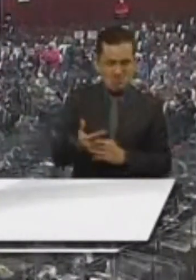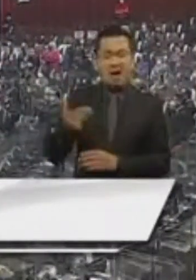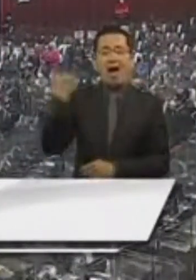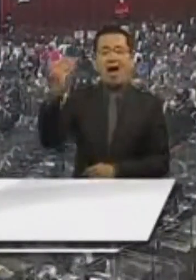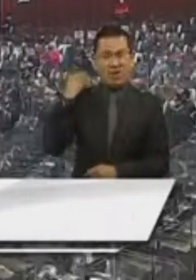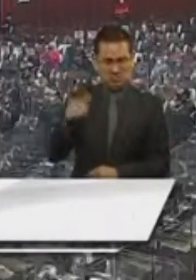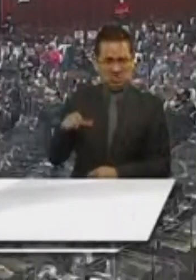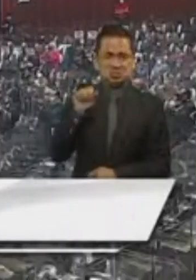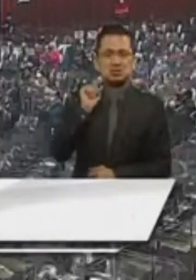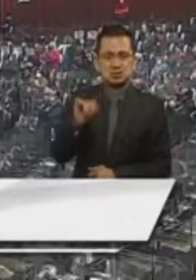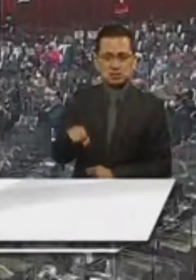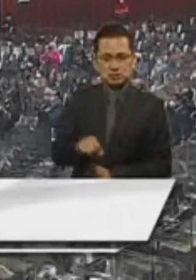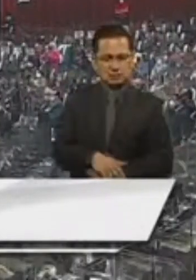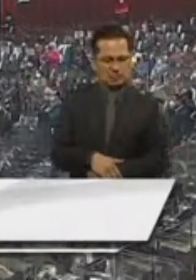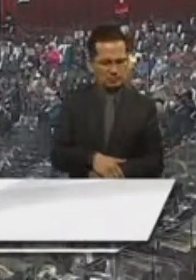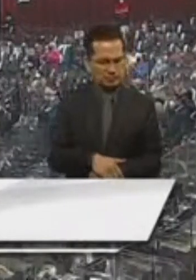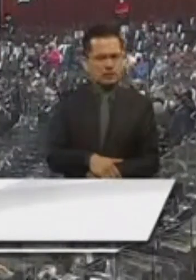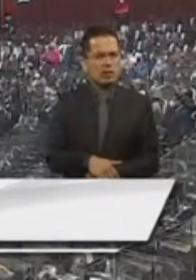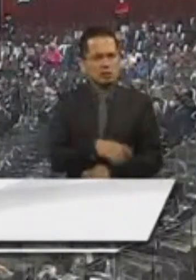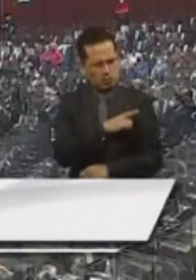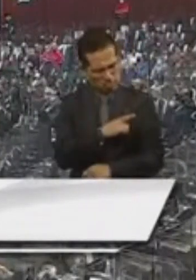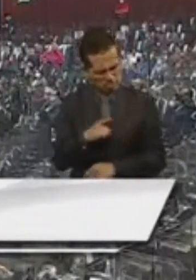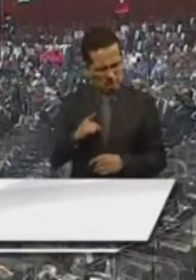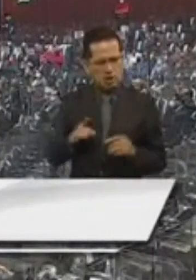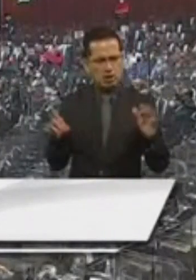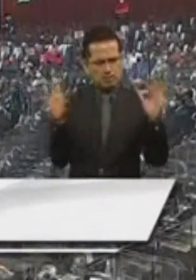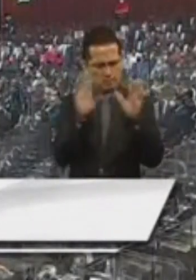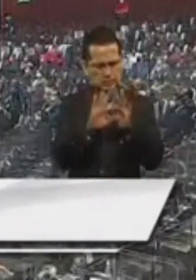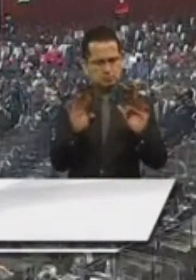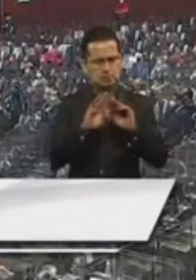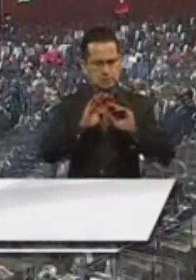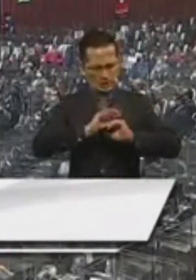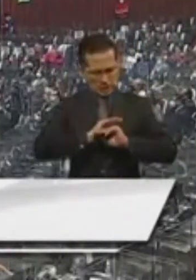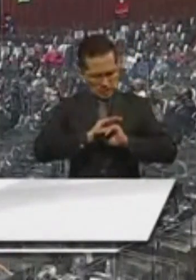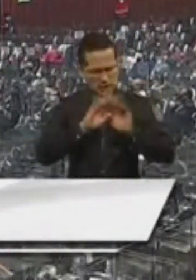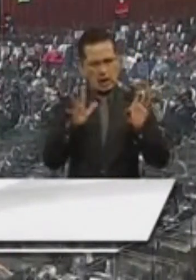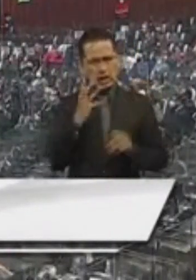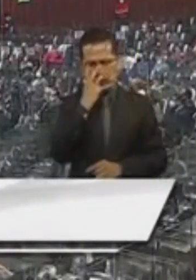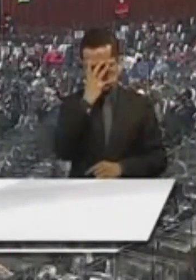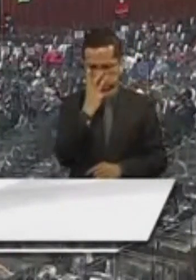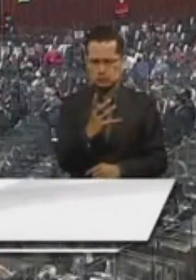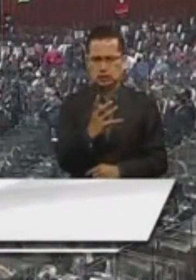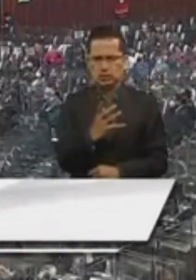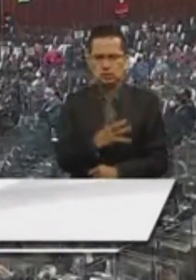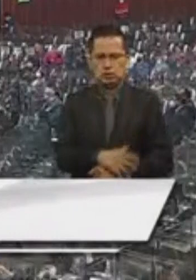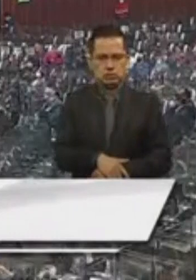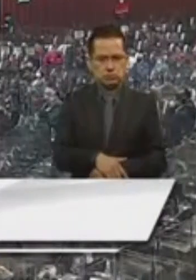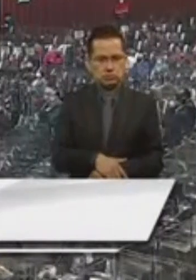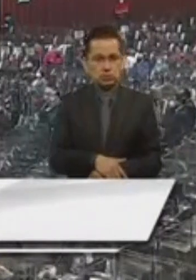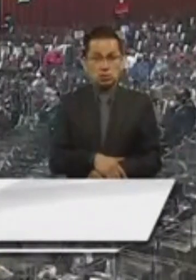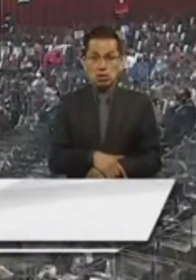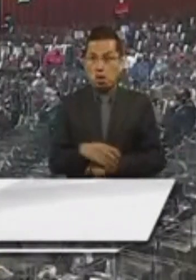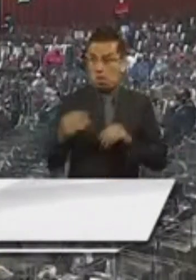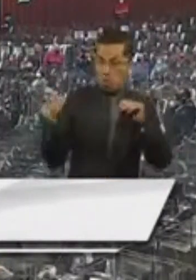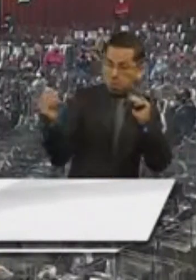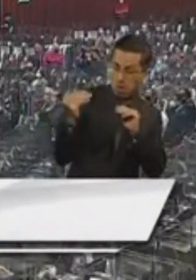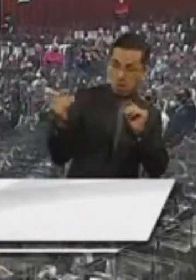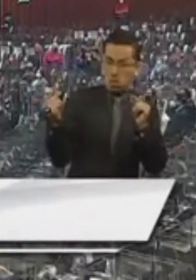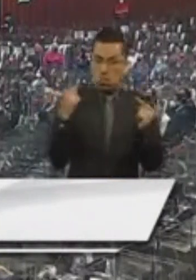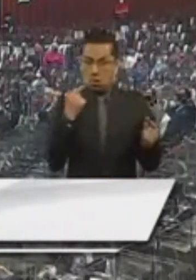Seamos claros y contundentes. No hay razón de evadir el debate.